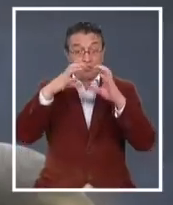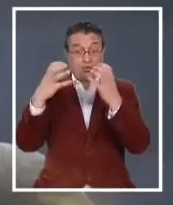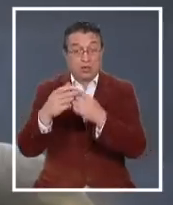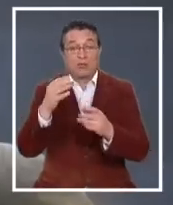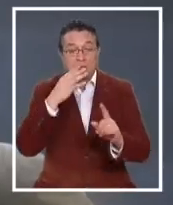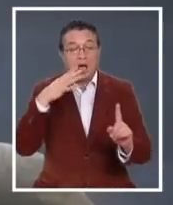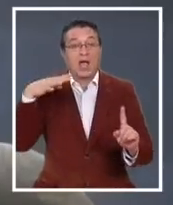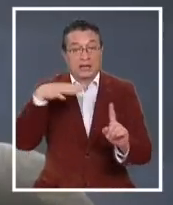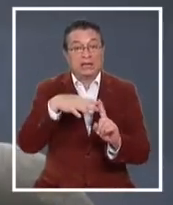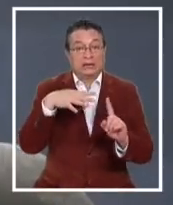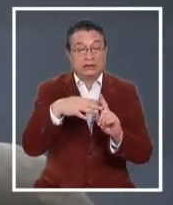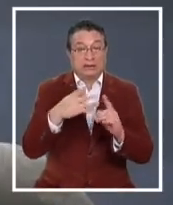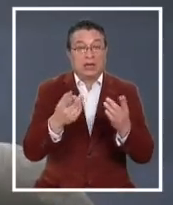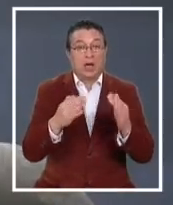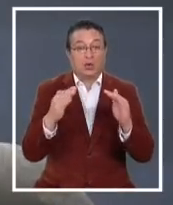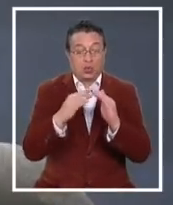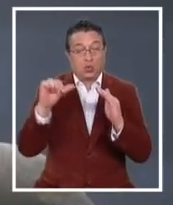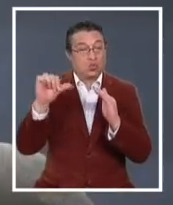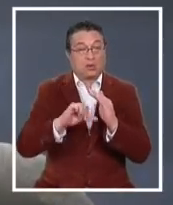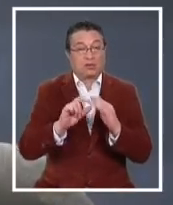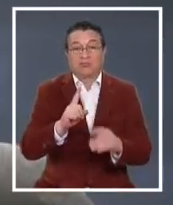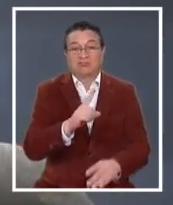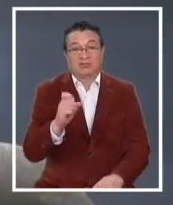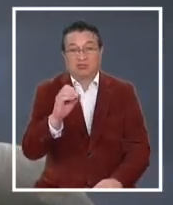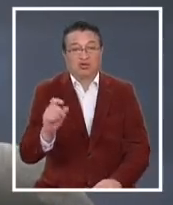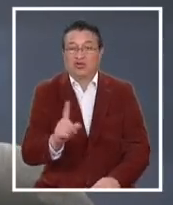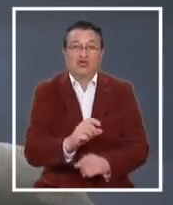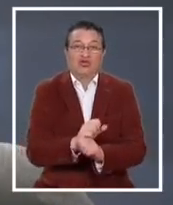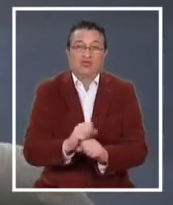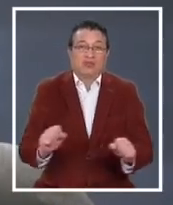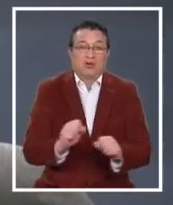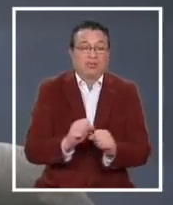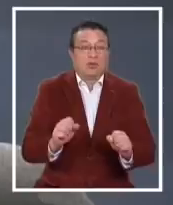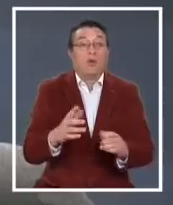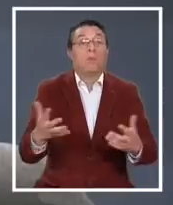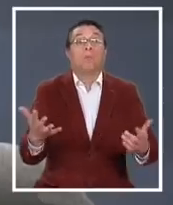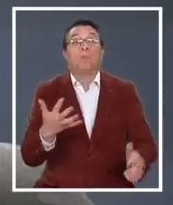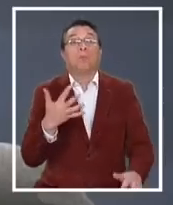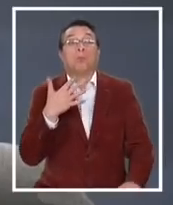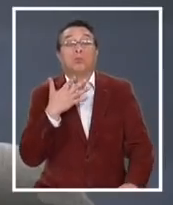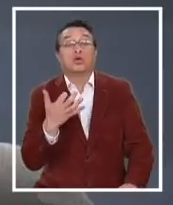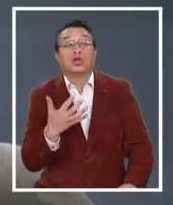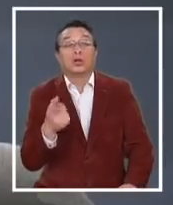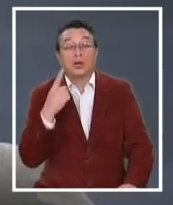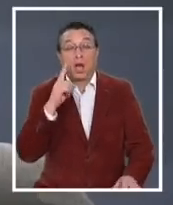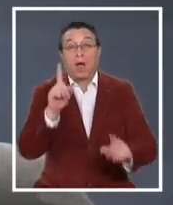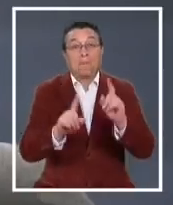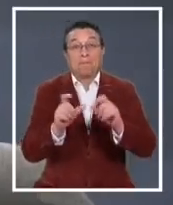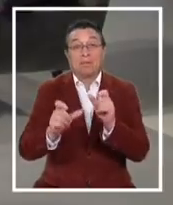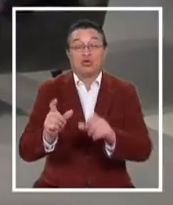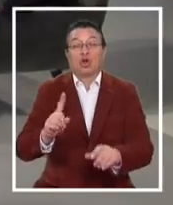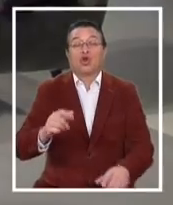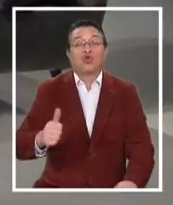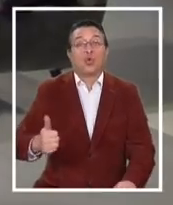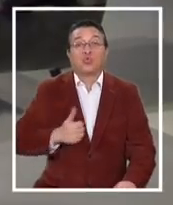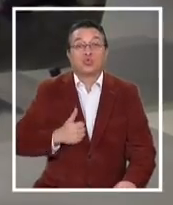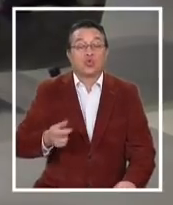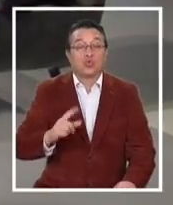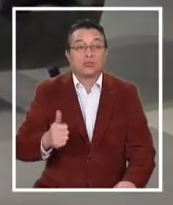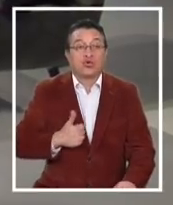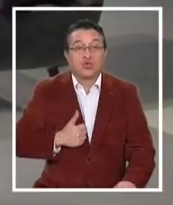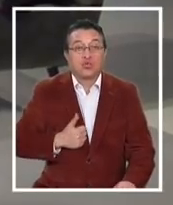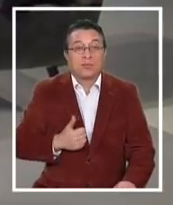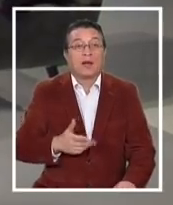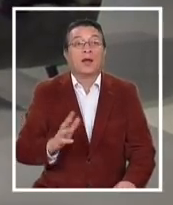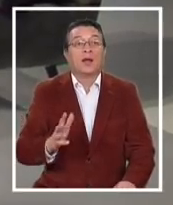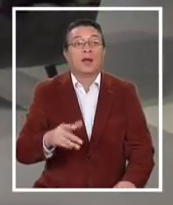también critican estas cuarentenas absolutas, totales, masivas, porque llega un punto cuando en que la gente no las cumple. Indefinidas. Indefinidas. Es